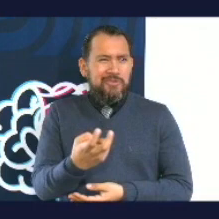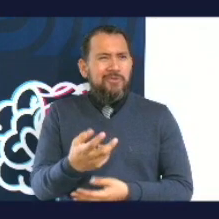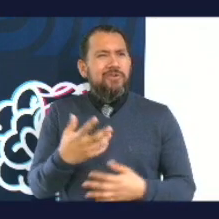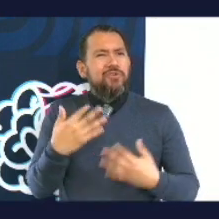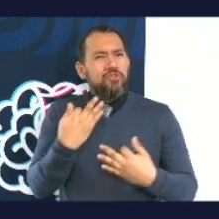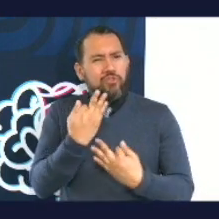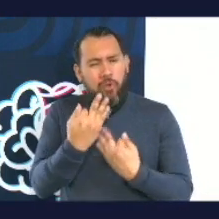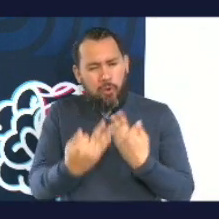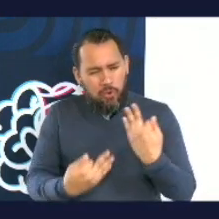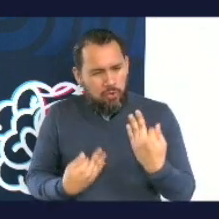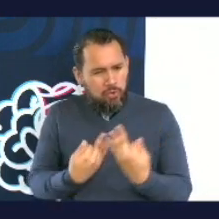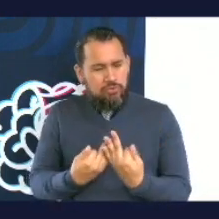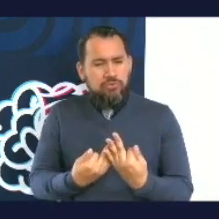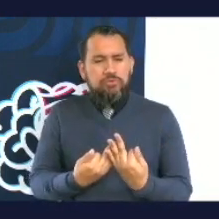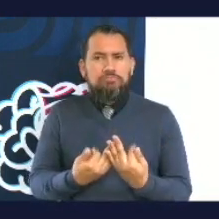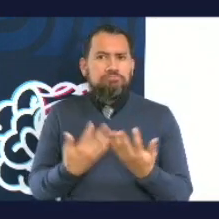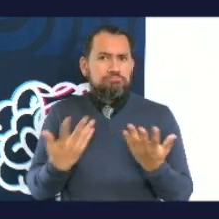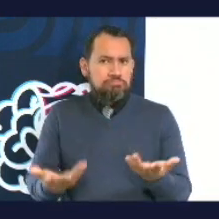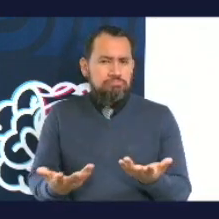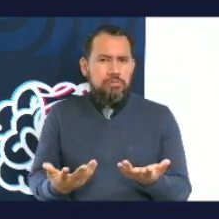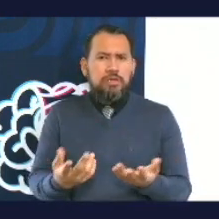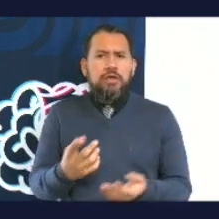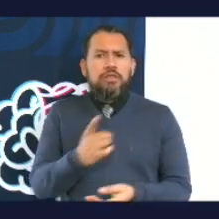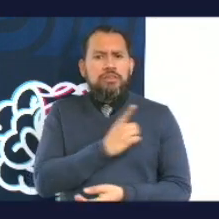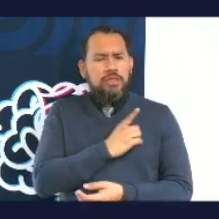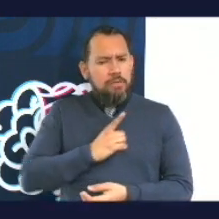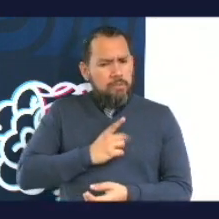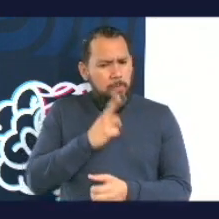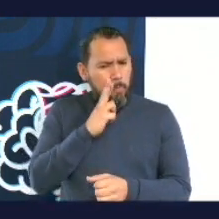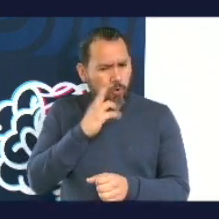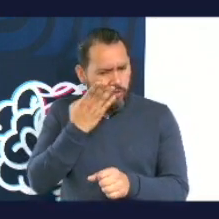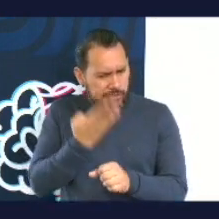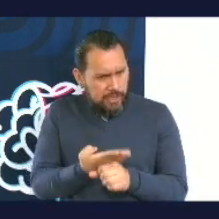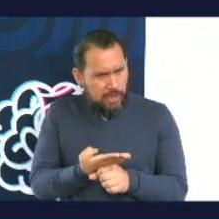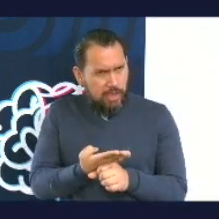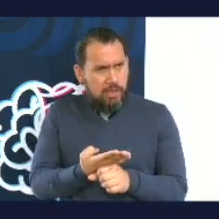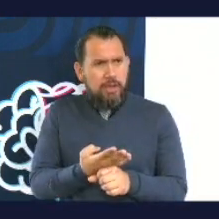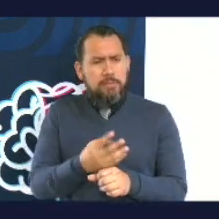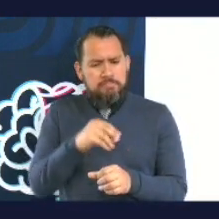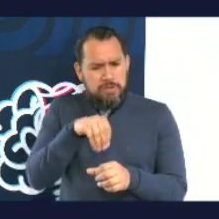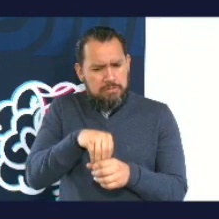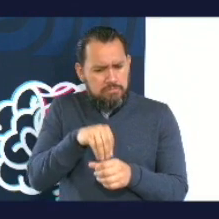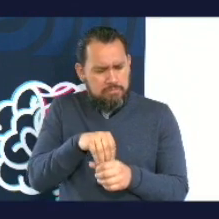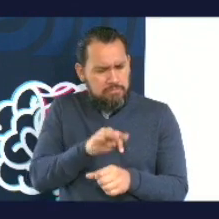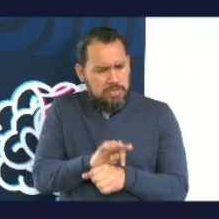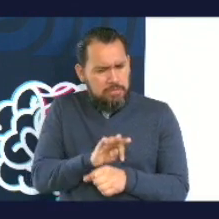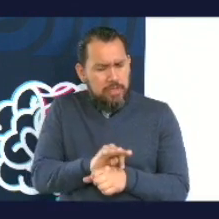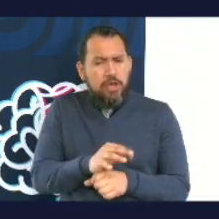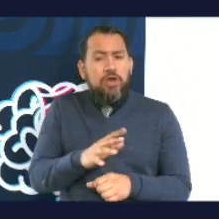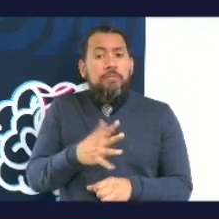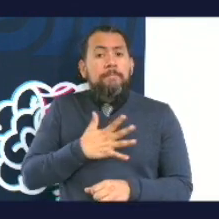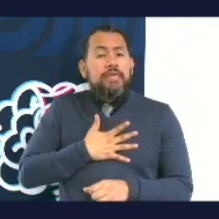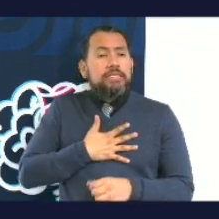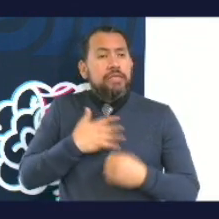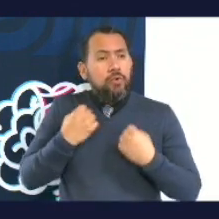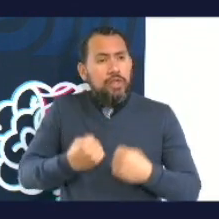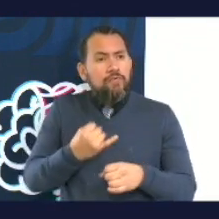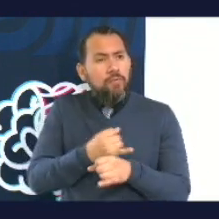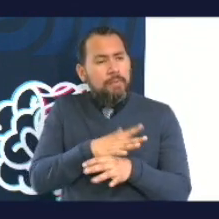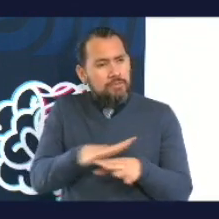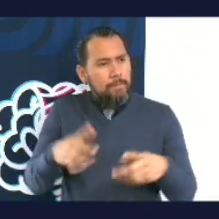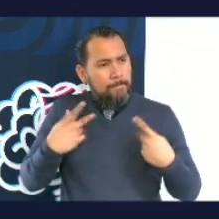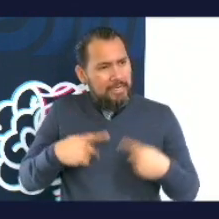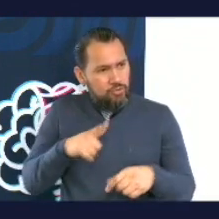todas y todos asumamos la responsabilidad de proteger nuestra privacidad y la seguridad de los datos personales pero